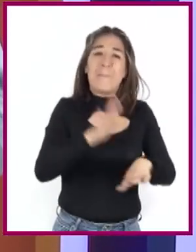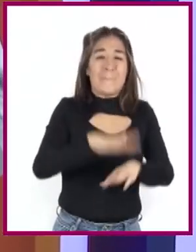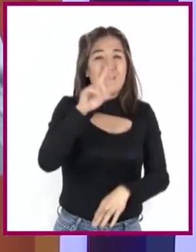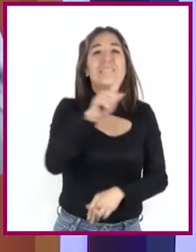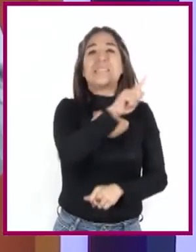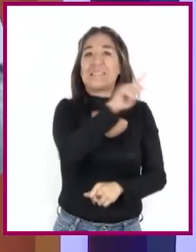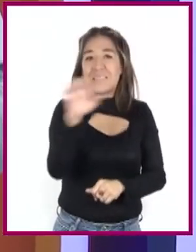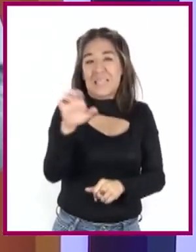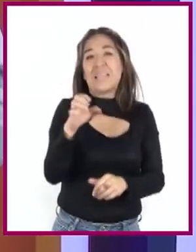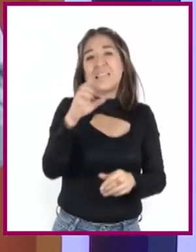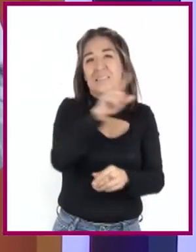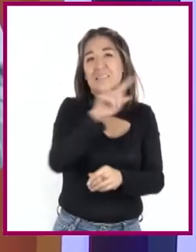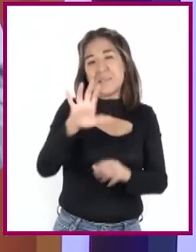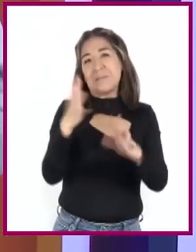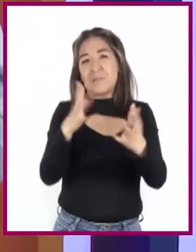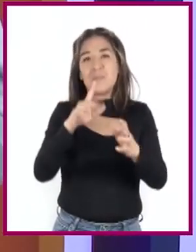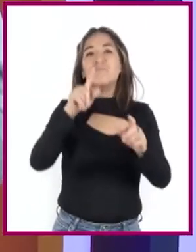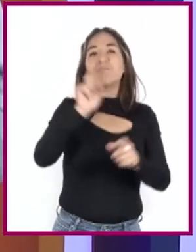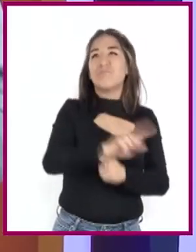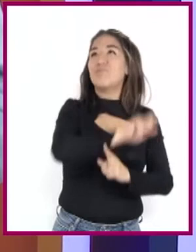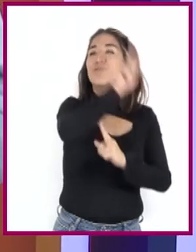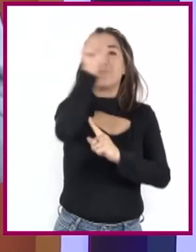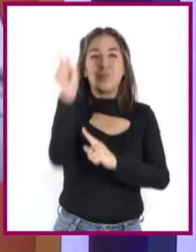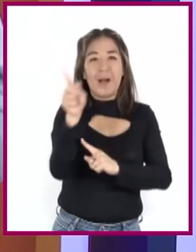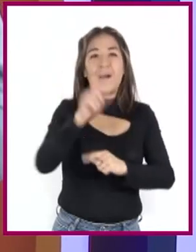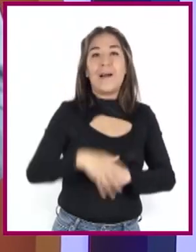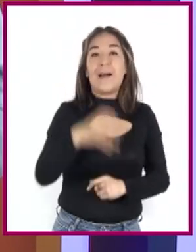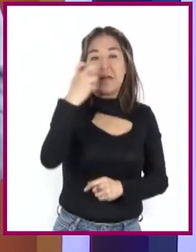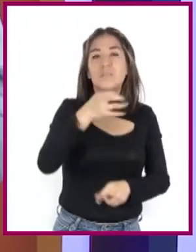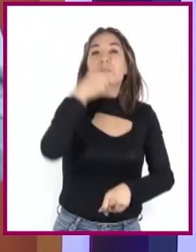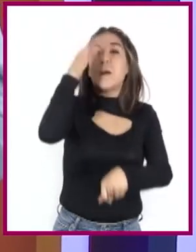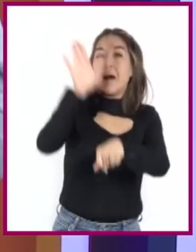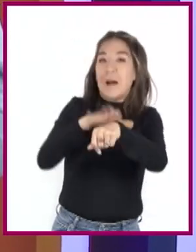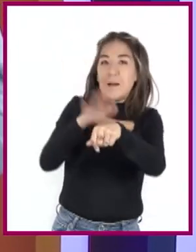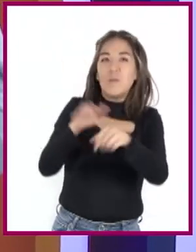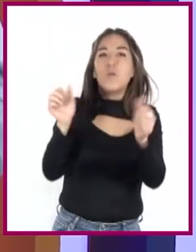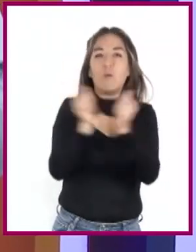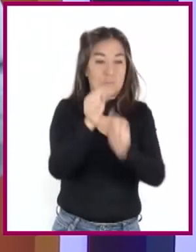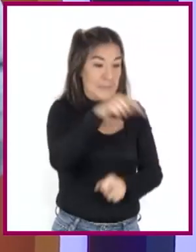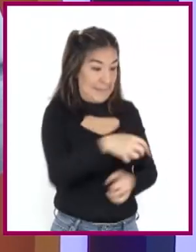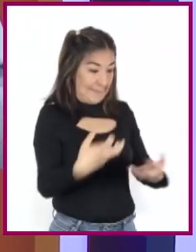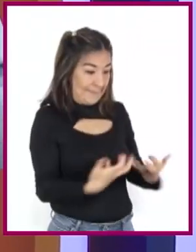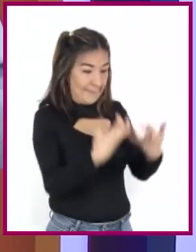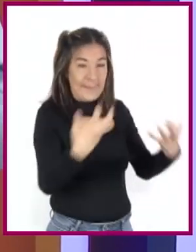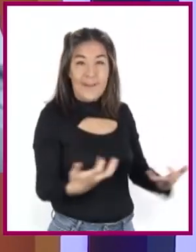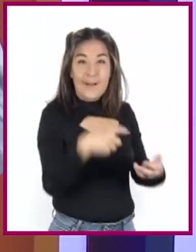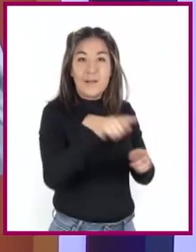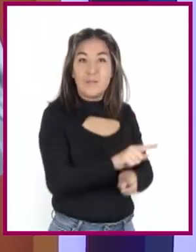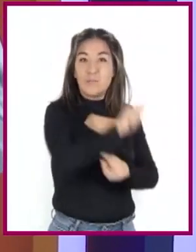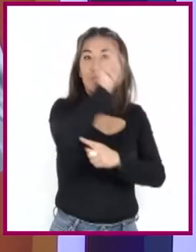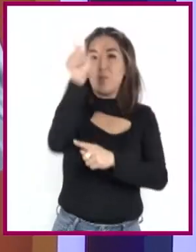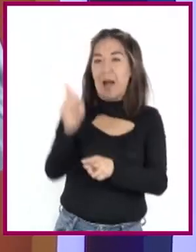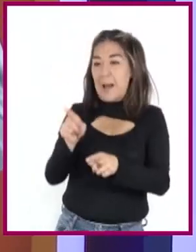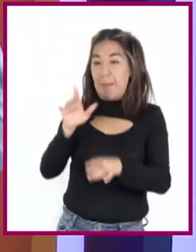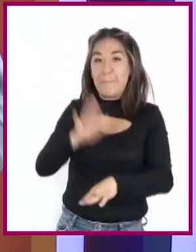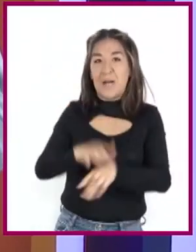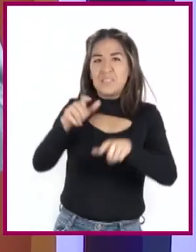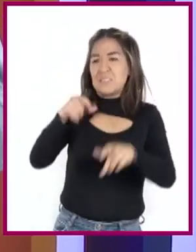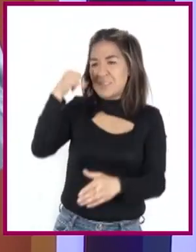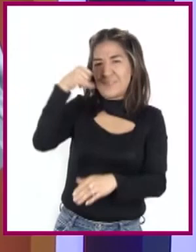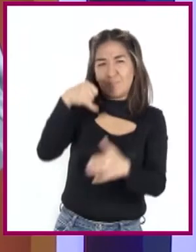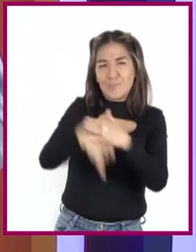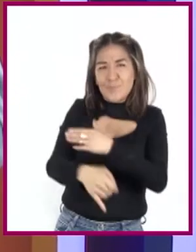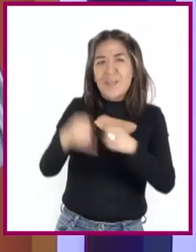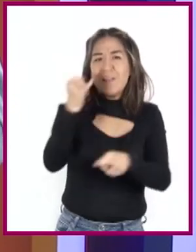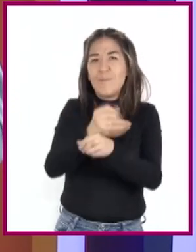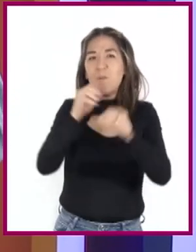de comunicaciones en órbita. Reciben las señales de una estación terrestre, las amplifican y las retransmiten con